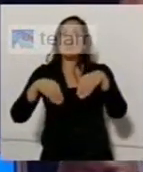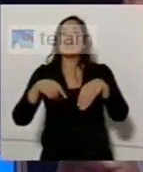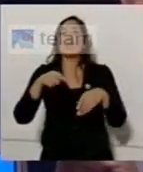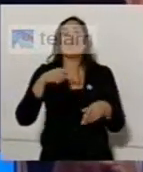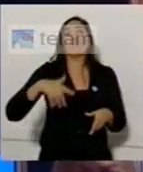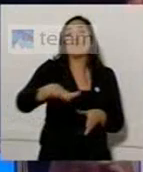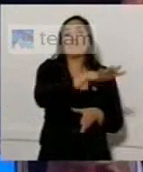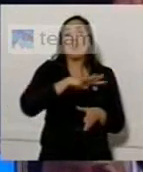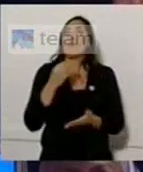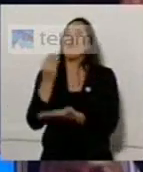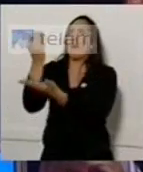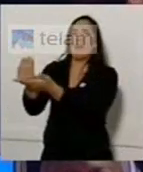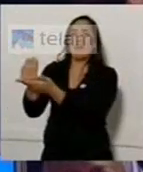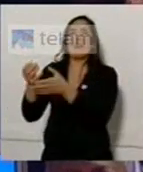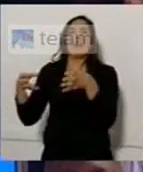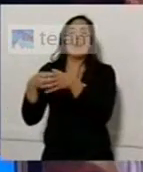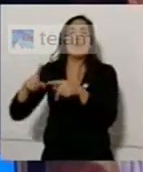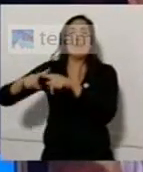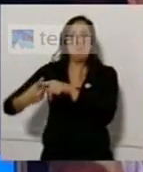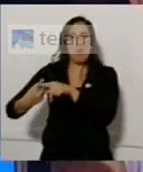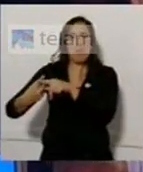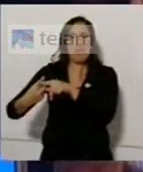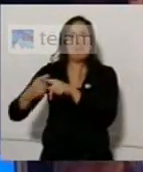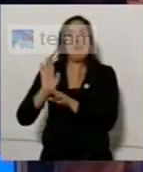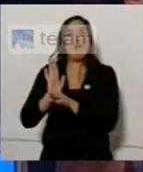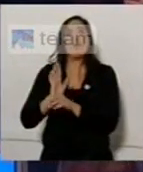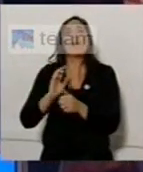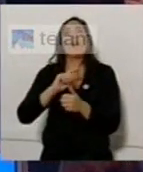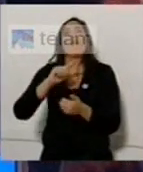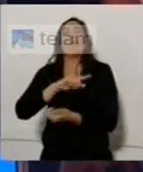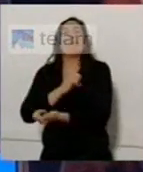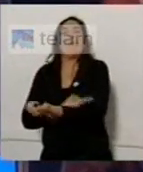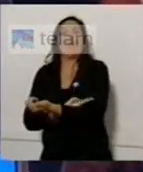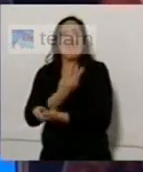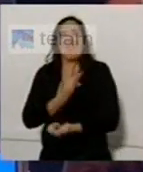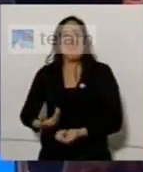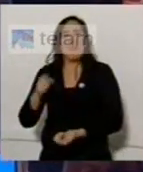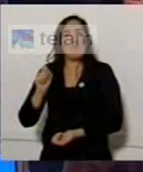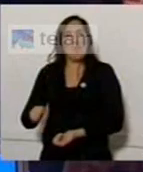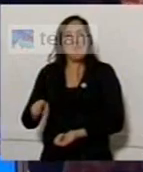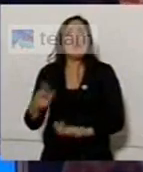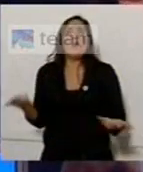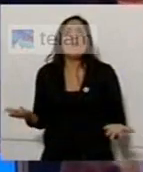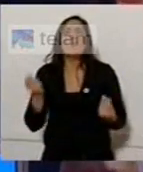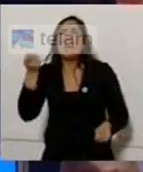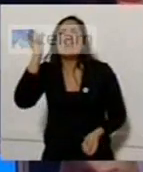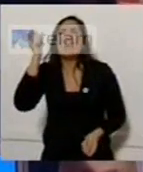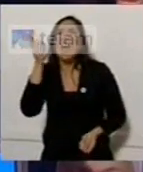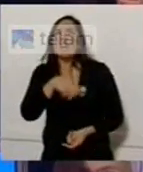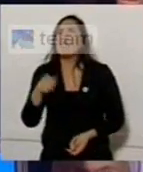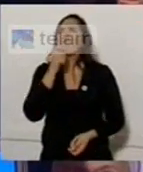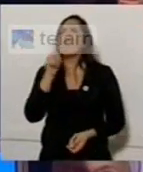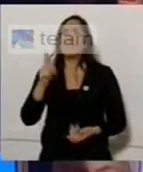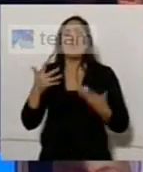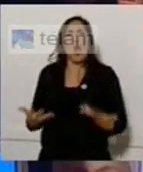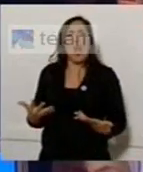los organismos políticos de ese tercer poder del Estado. ¿A quién puede molestarle? ¿Cómo